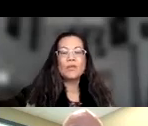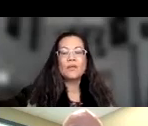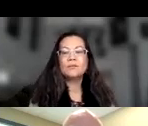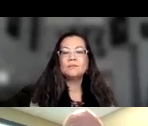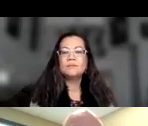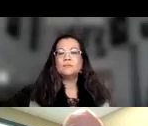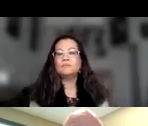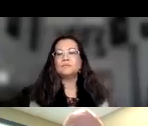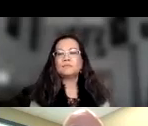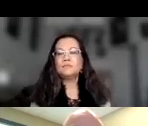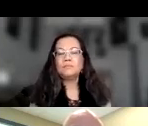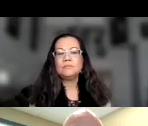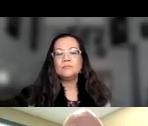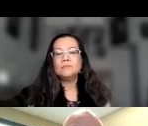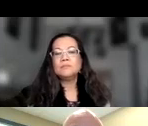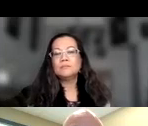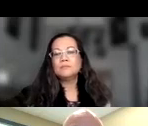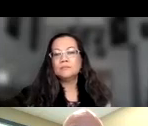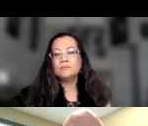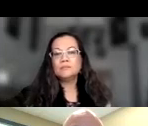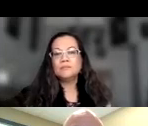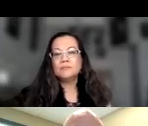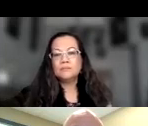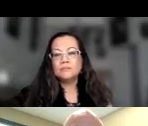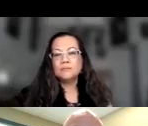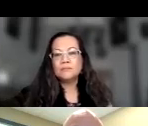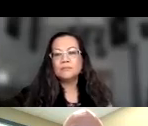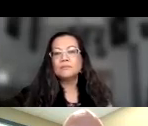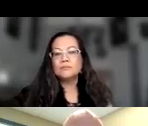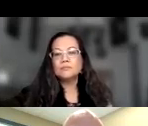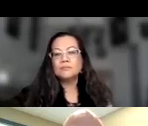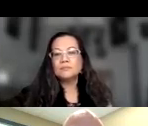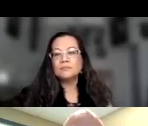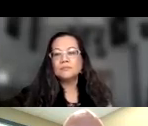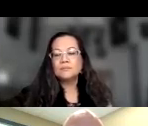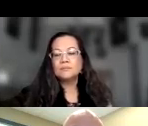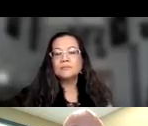simplemente una cuota que me inspira